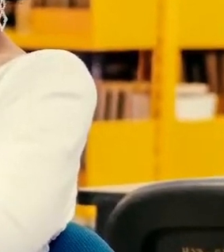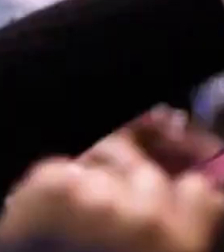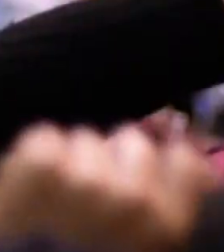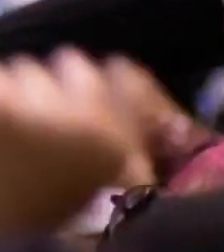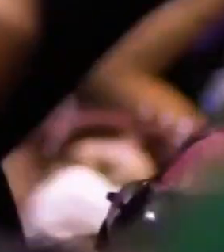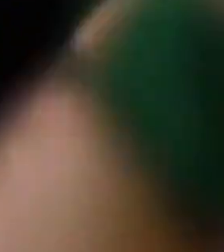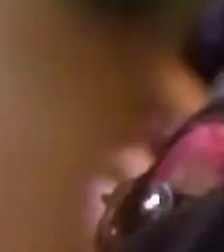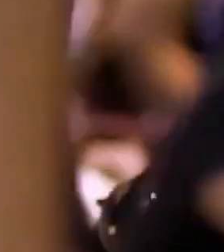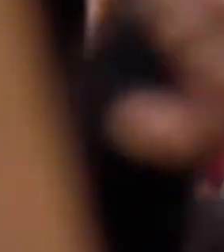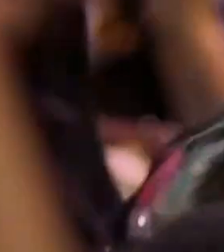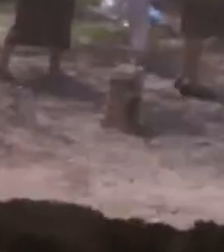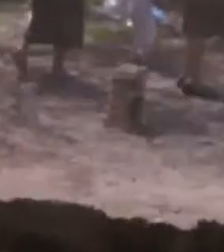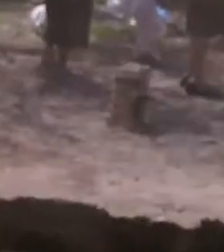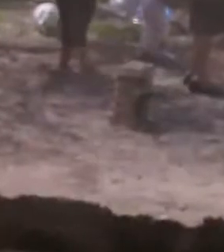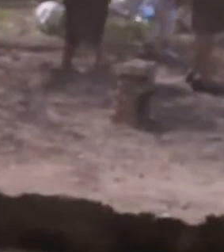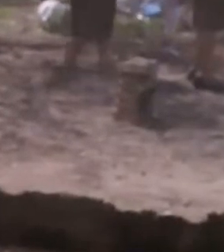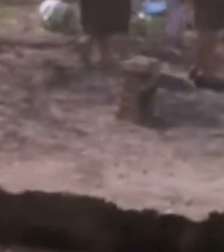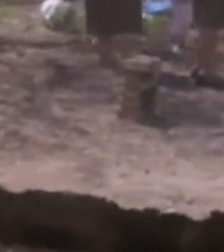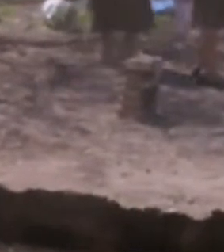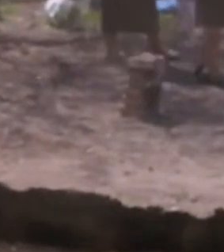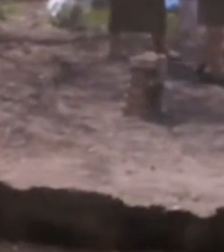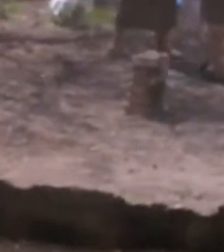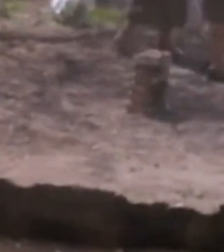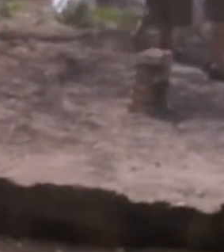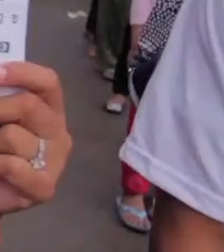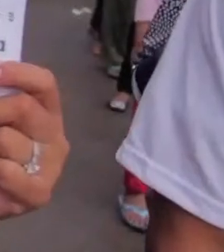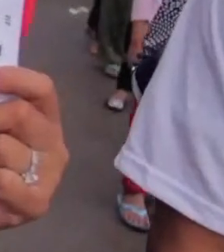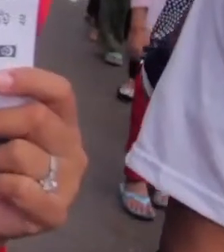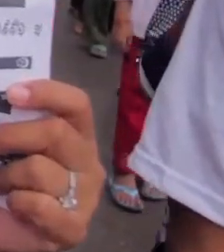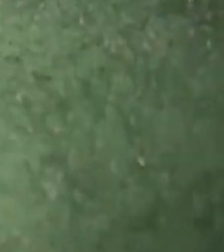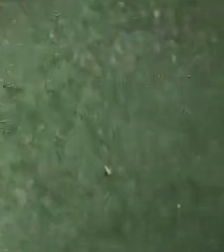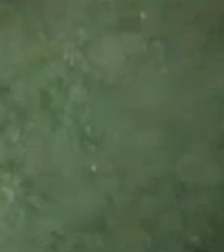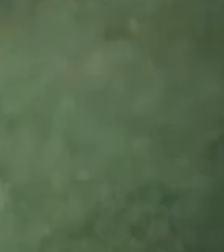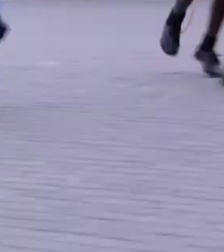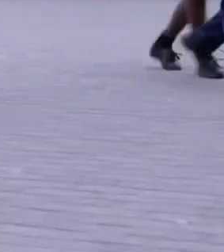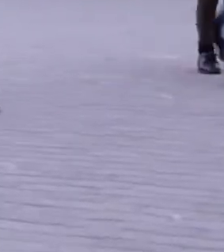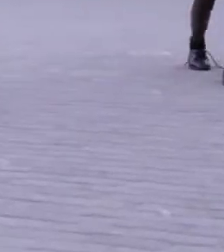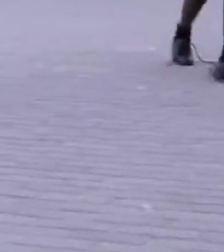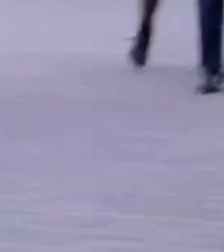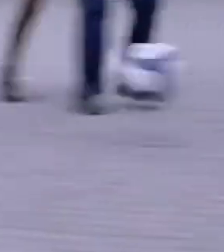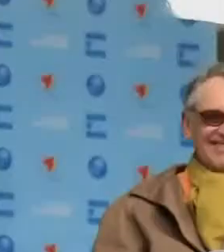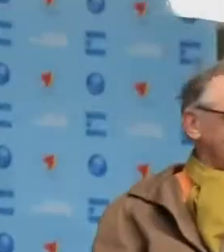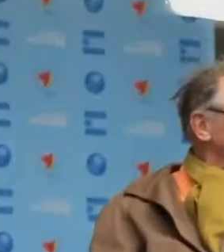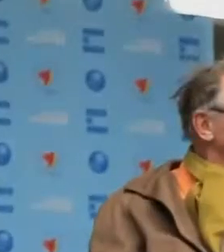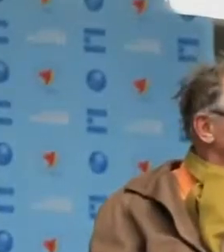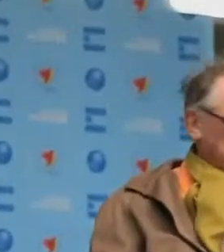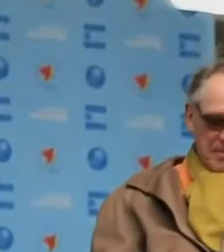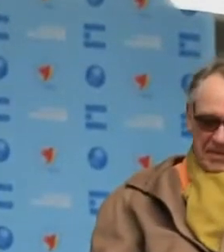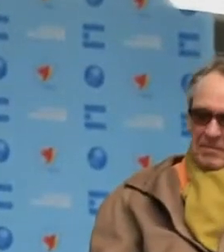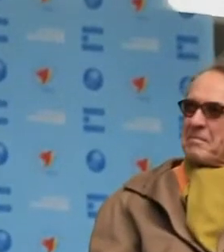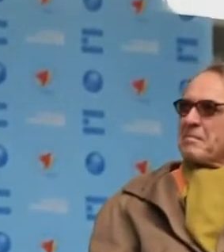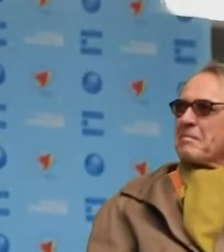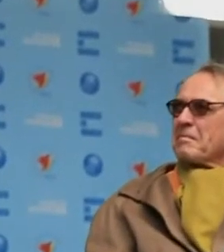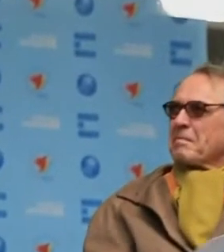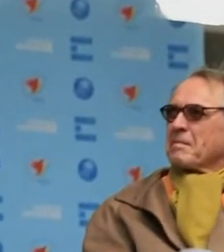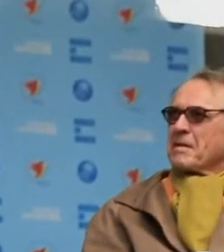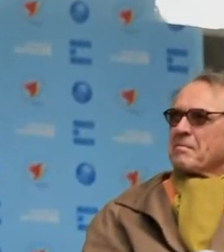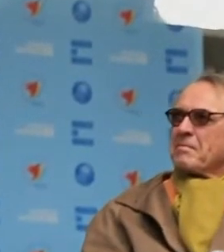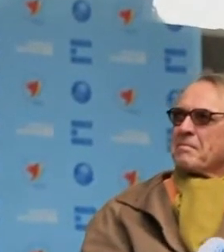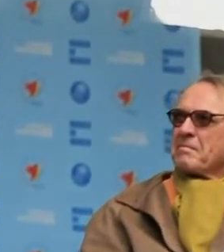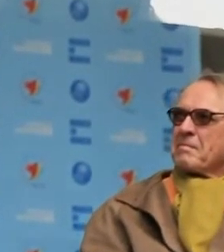derechos, por la justicia, por un mundo igualitario. We want gender